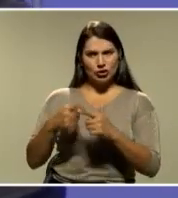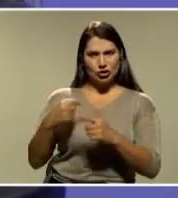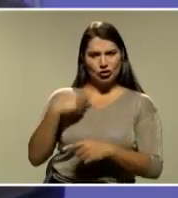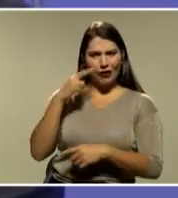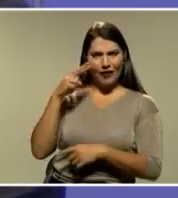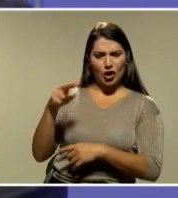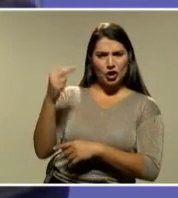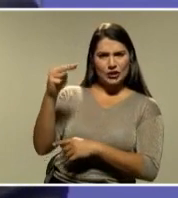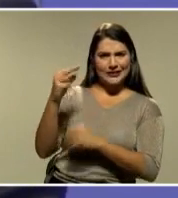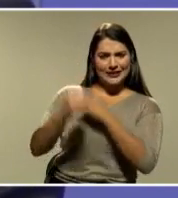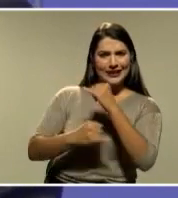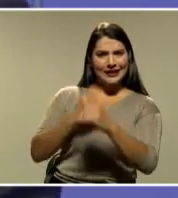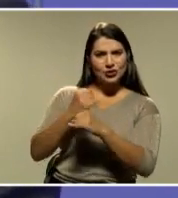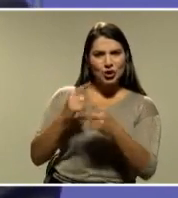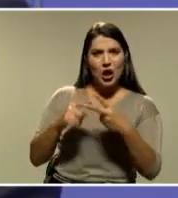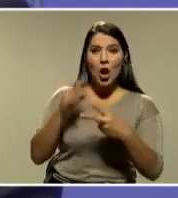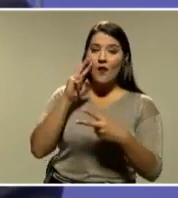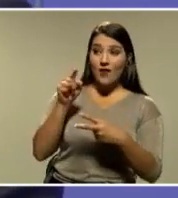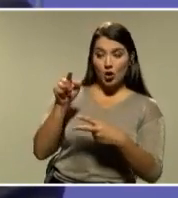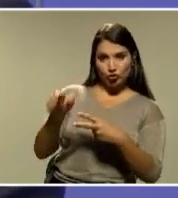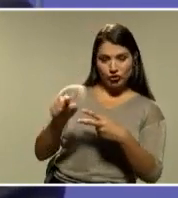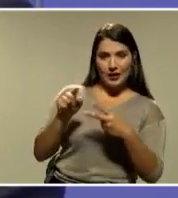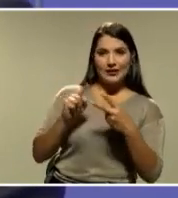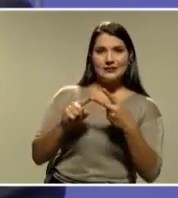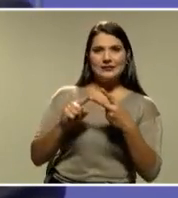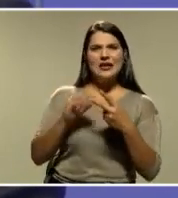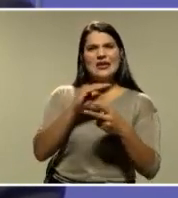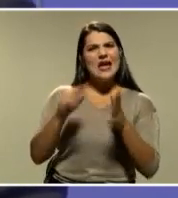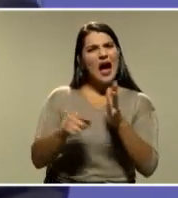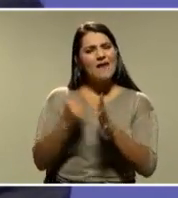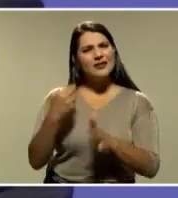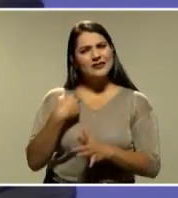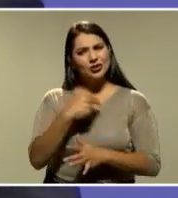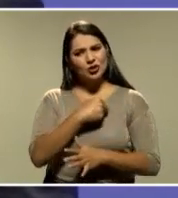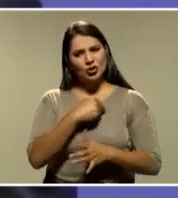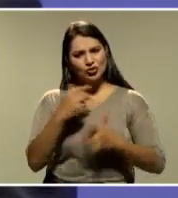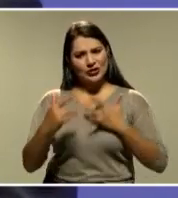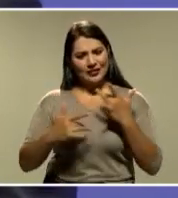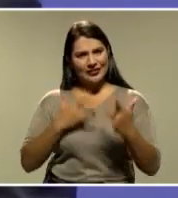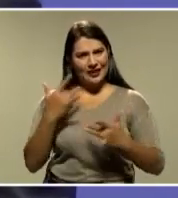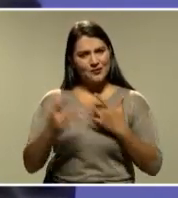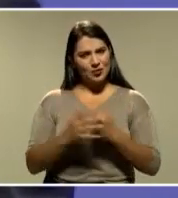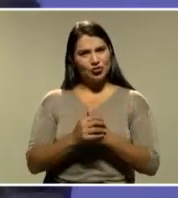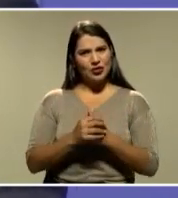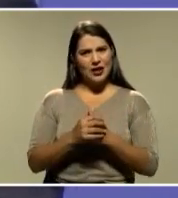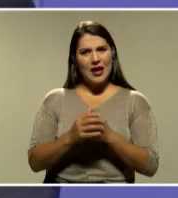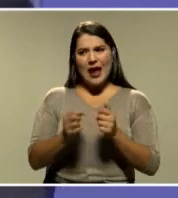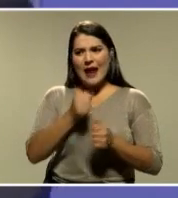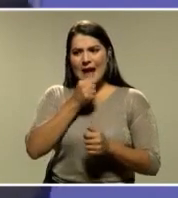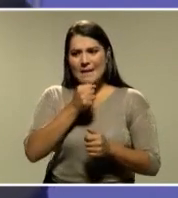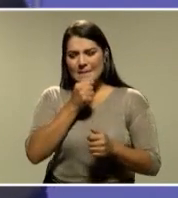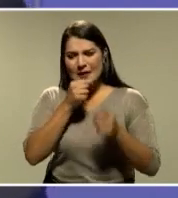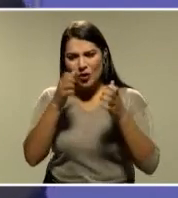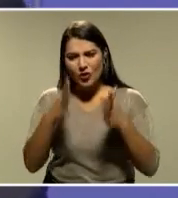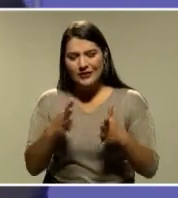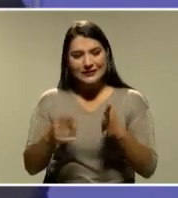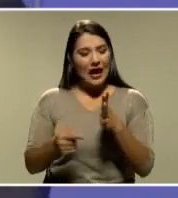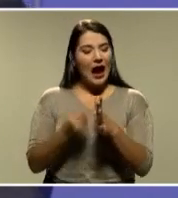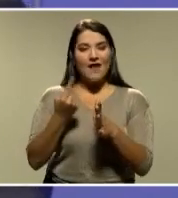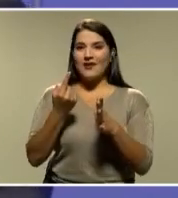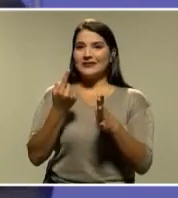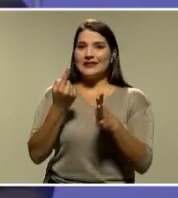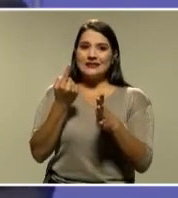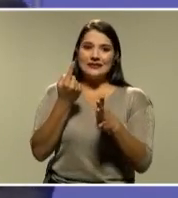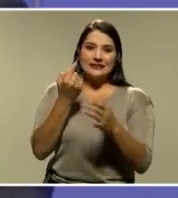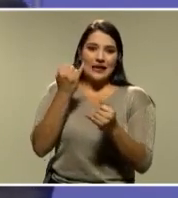noticias internacionales, los veo a ustedes y a veces uno siente, lo que usted decía, el periodista se ve inmerso en la